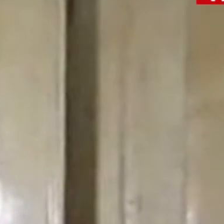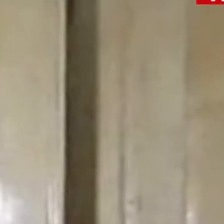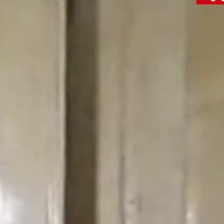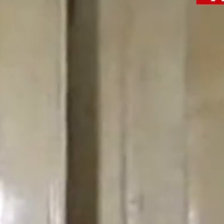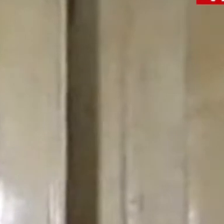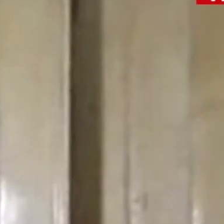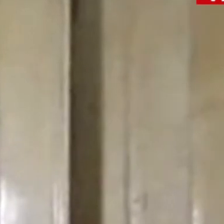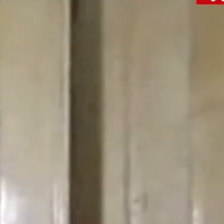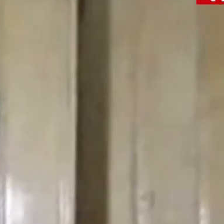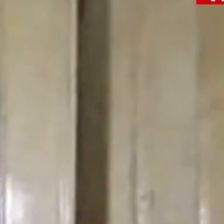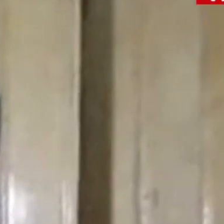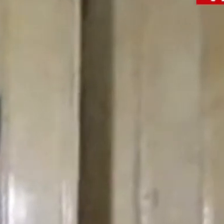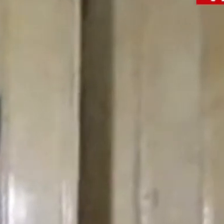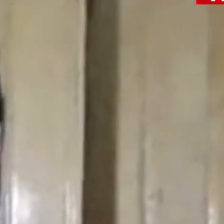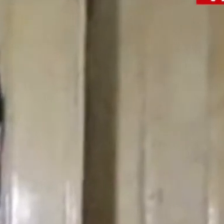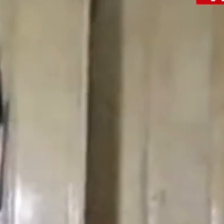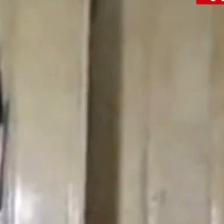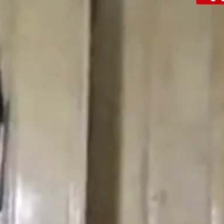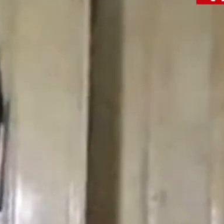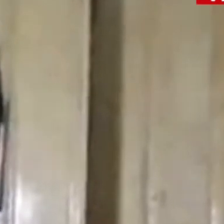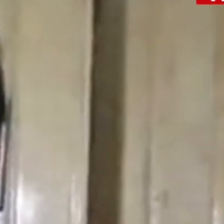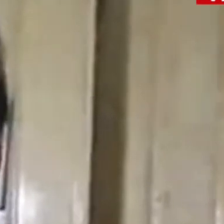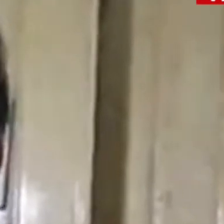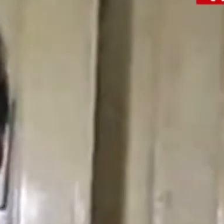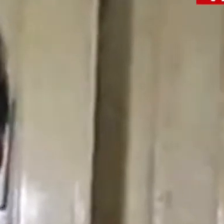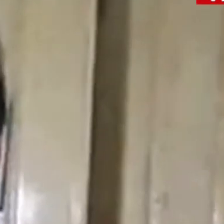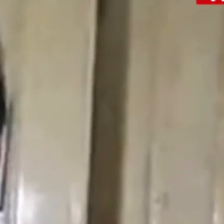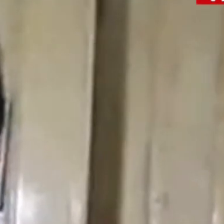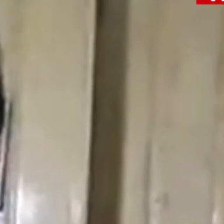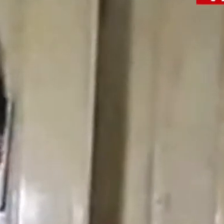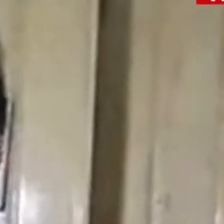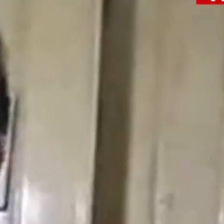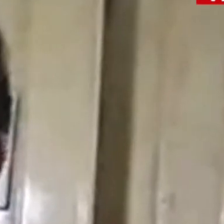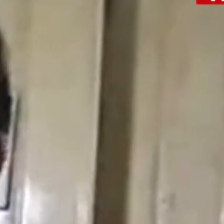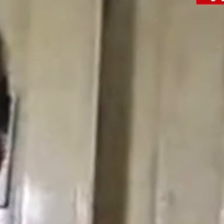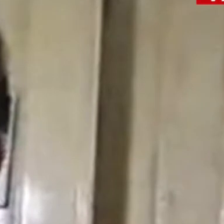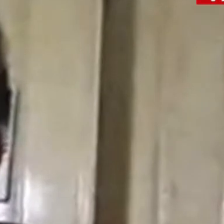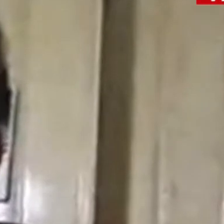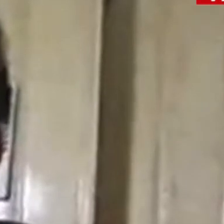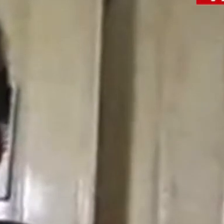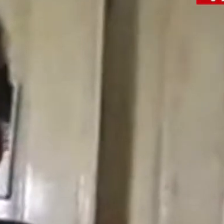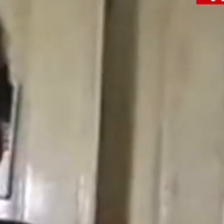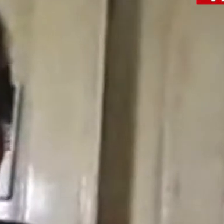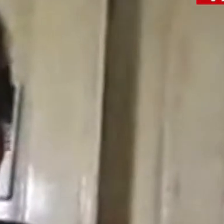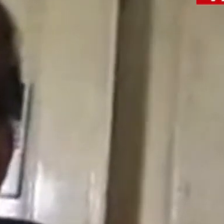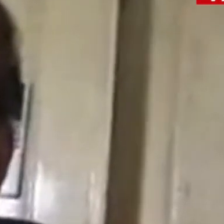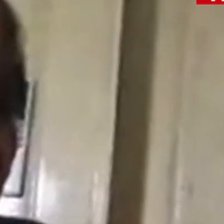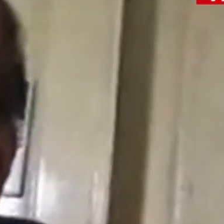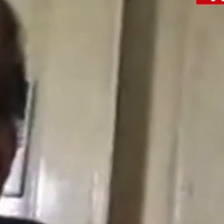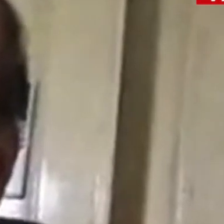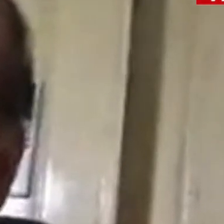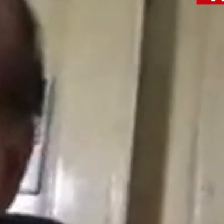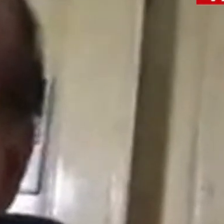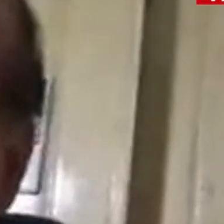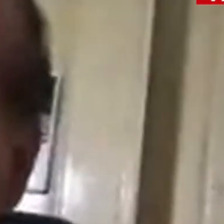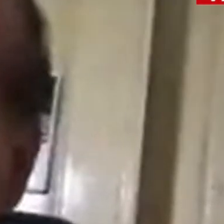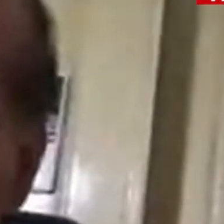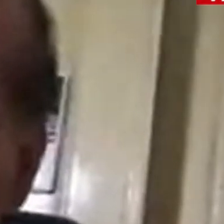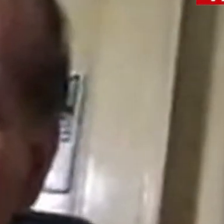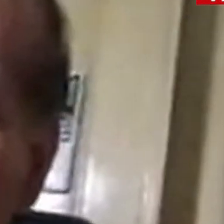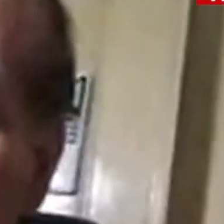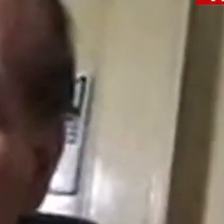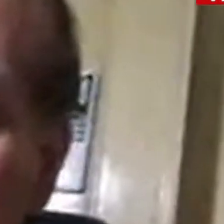soy abogado y siempre he trabajado y asesorado a empresas, hay muchos amigos que están colaborando con nosotros.